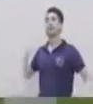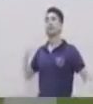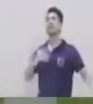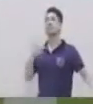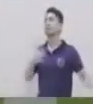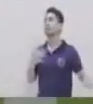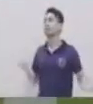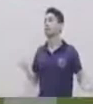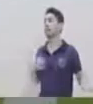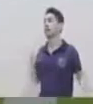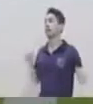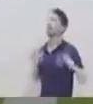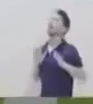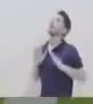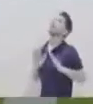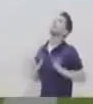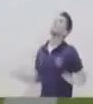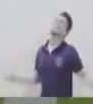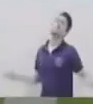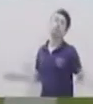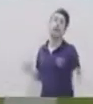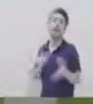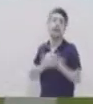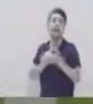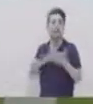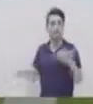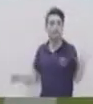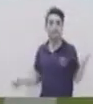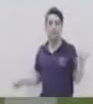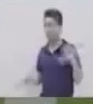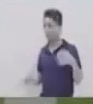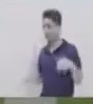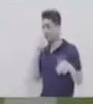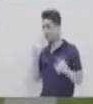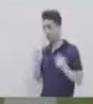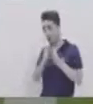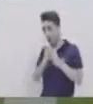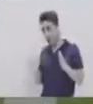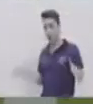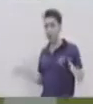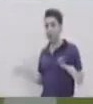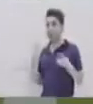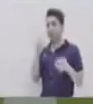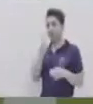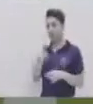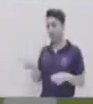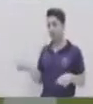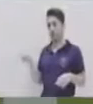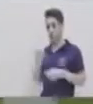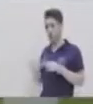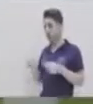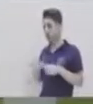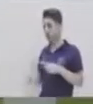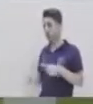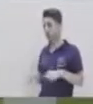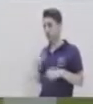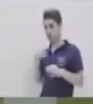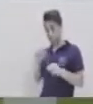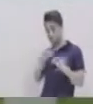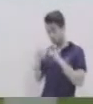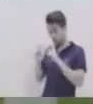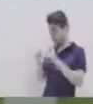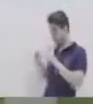una sensación de tranquilidad, de limpieza, de dejar en orden las cosas, ¿verdad? Entonces, si hay